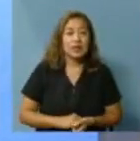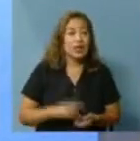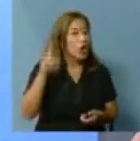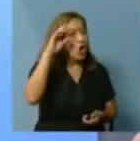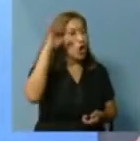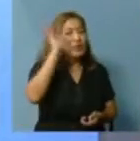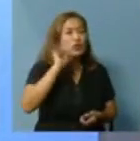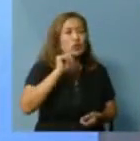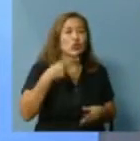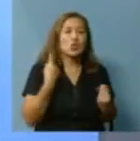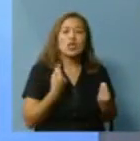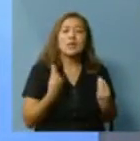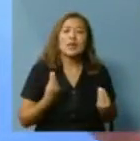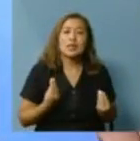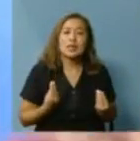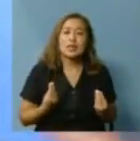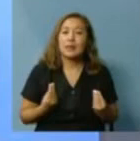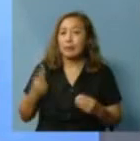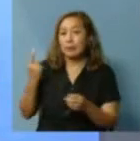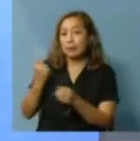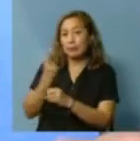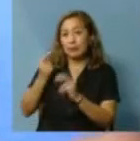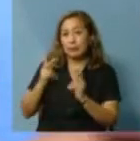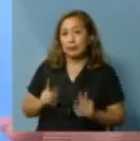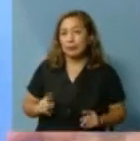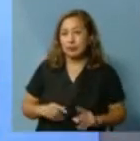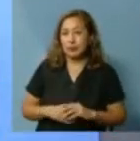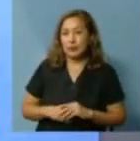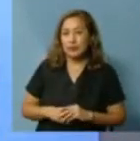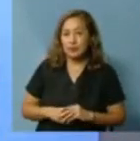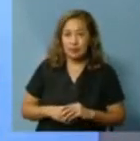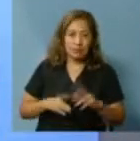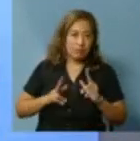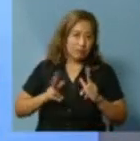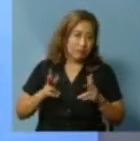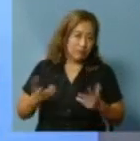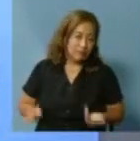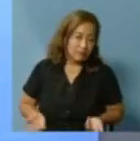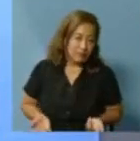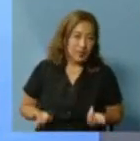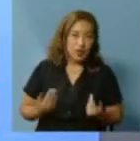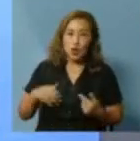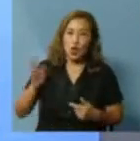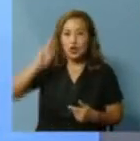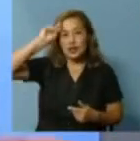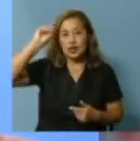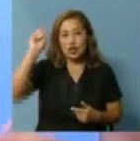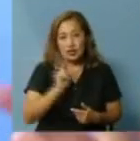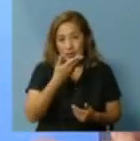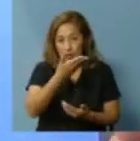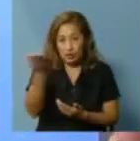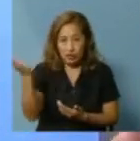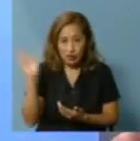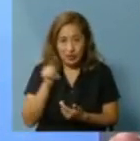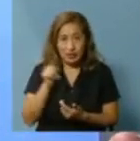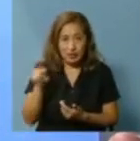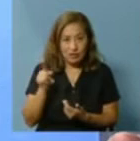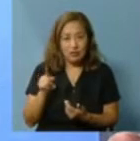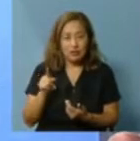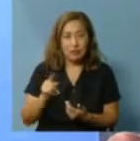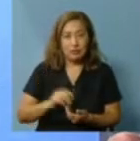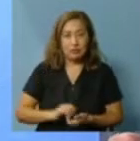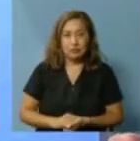este documento de la cgt primero que decir no es cierto que con todo el respeto que se merece